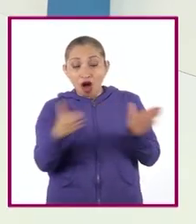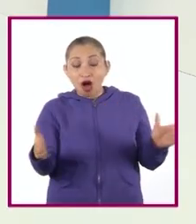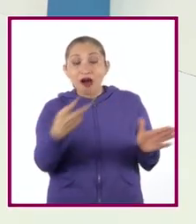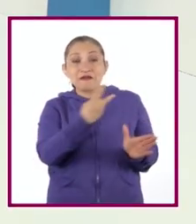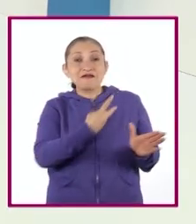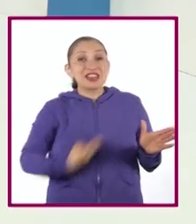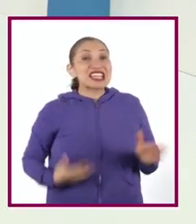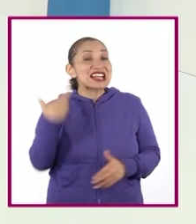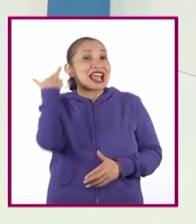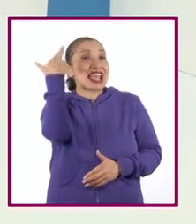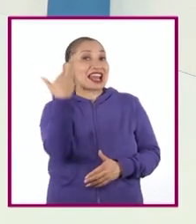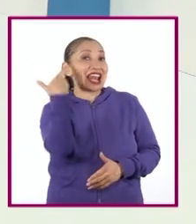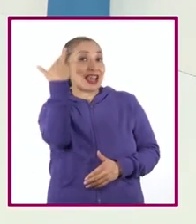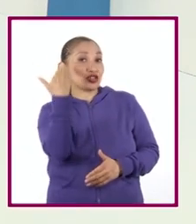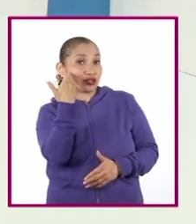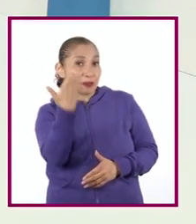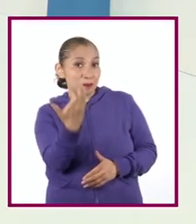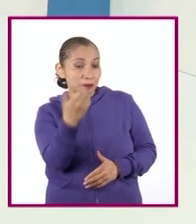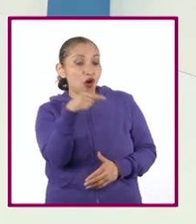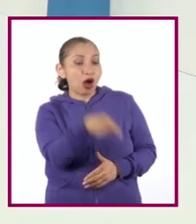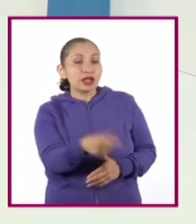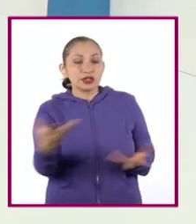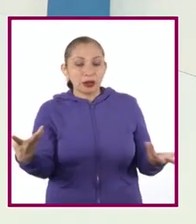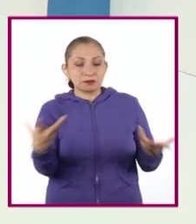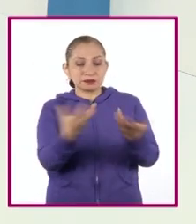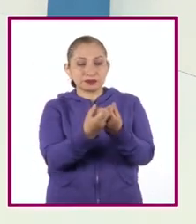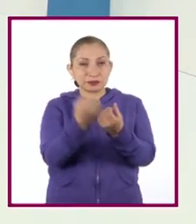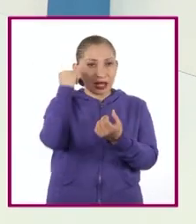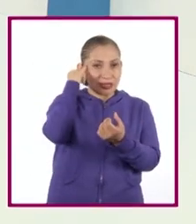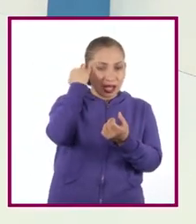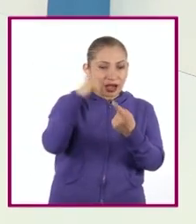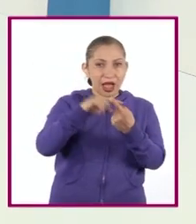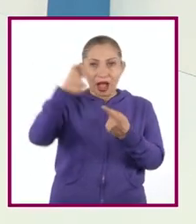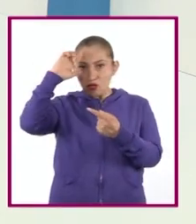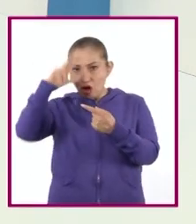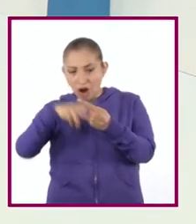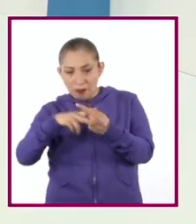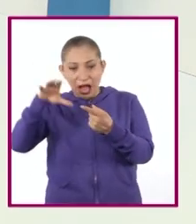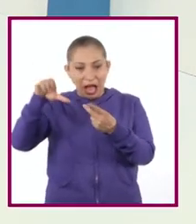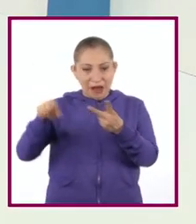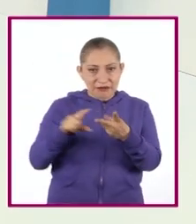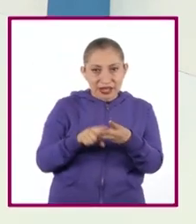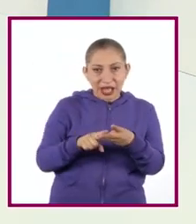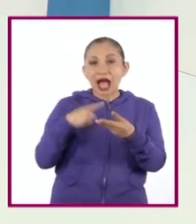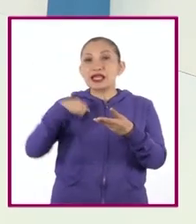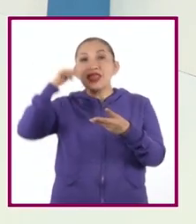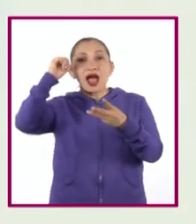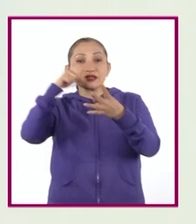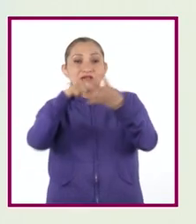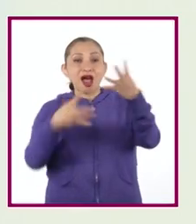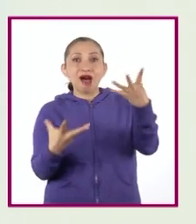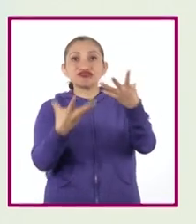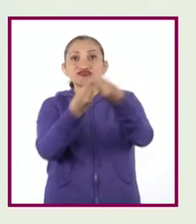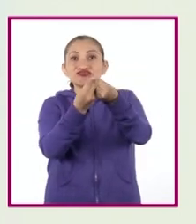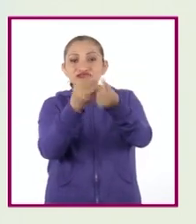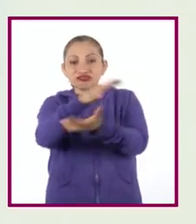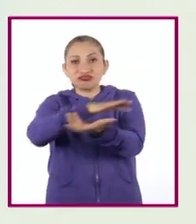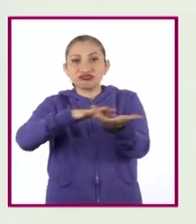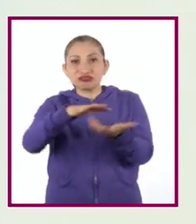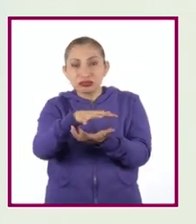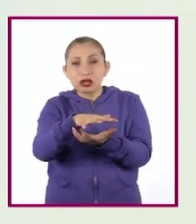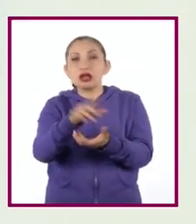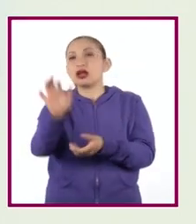virreinal fusionó elementos indígenas, europeos, africanos y asiáticos.